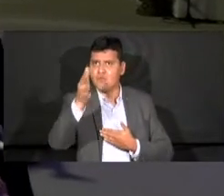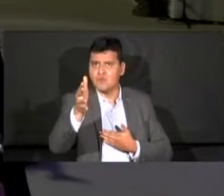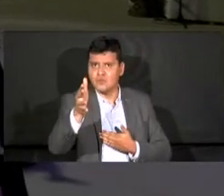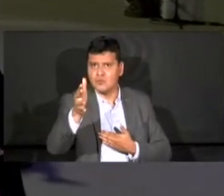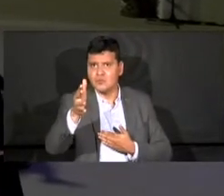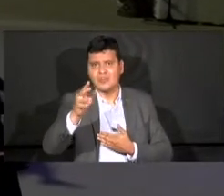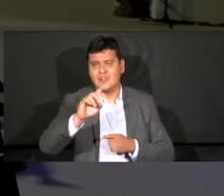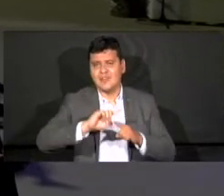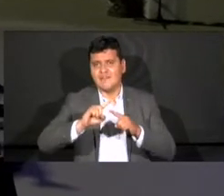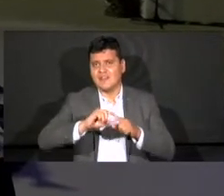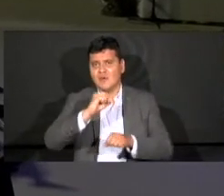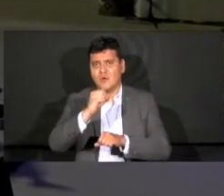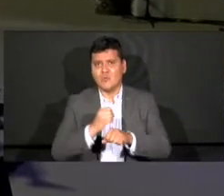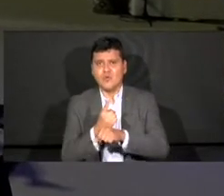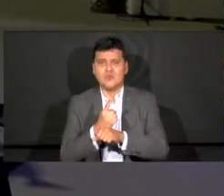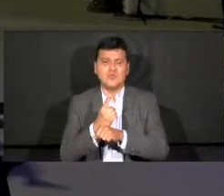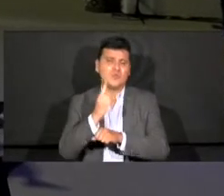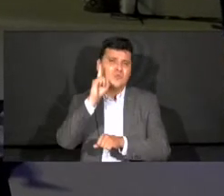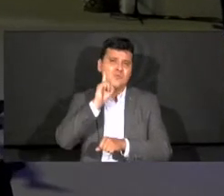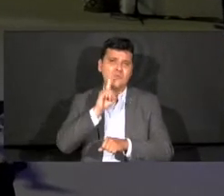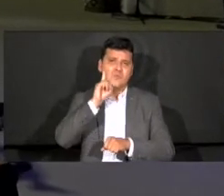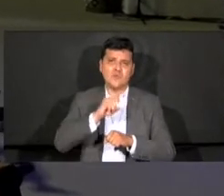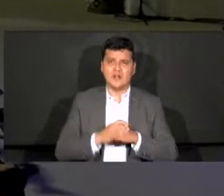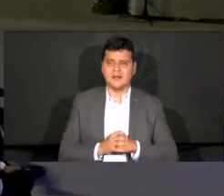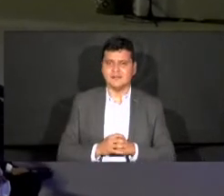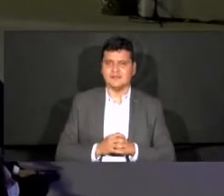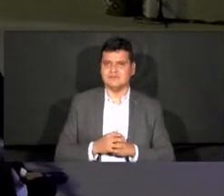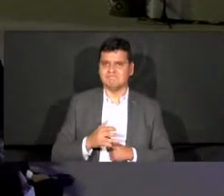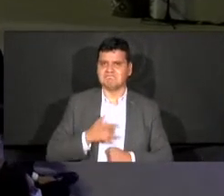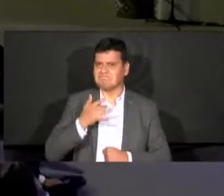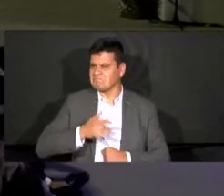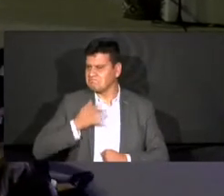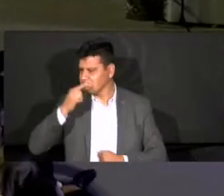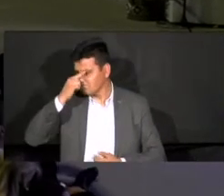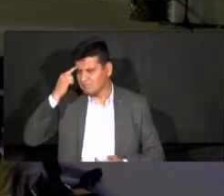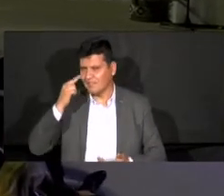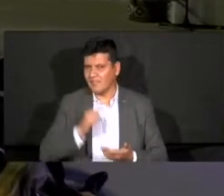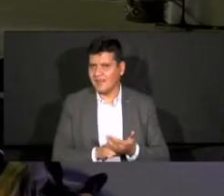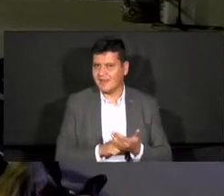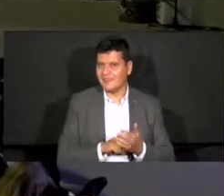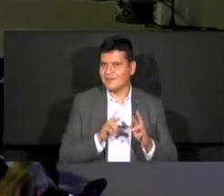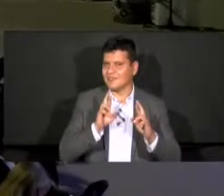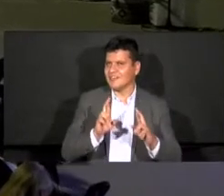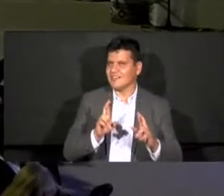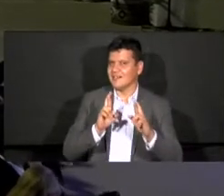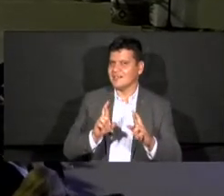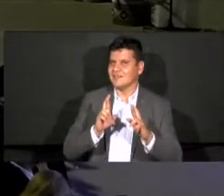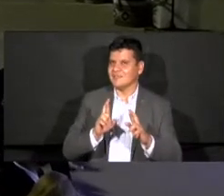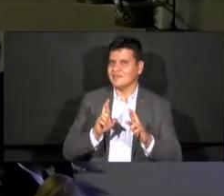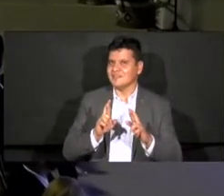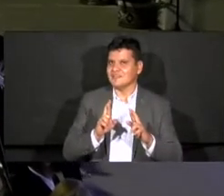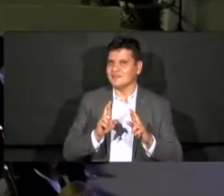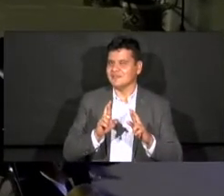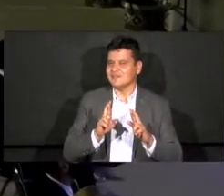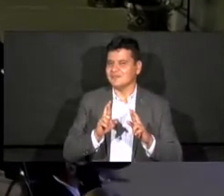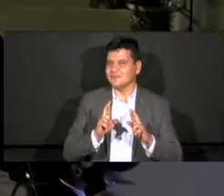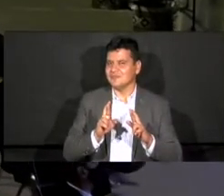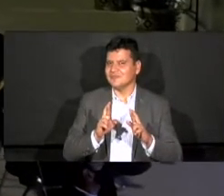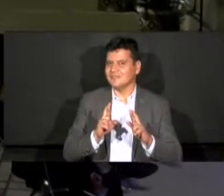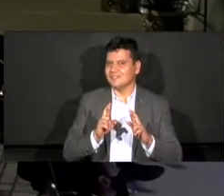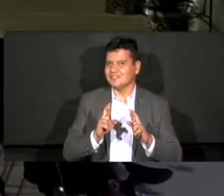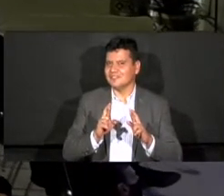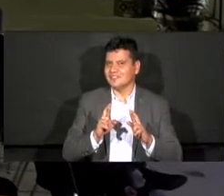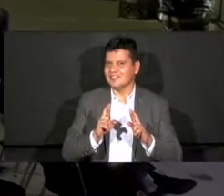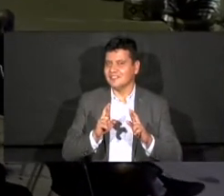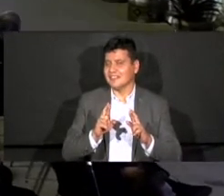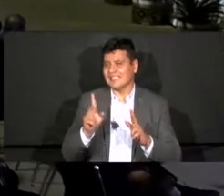oportunidades. Yo creo, y se lo digo con mi mayor respeto, que no ha sido solamente su